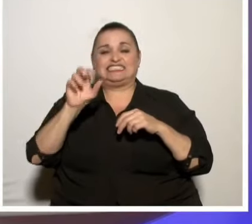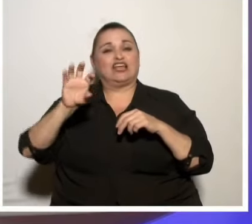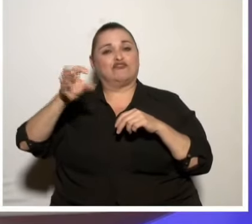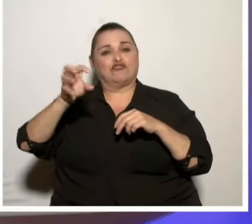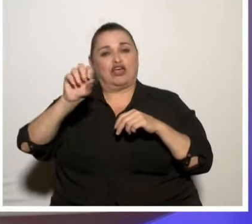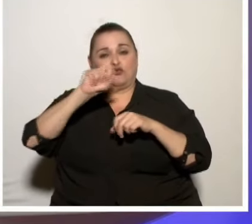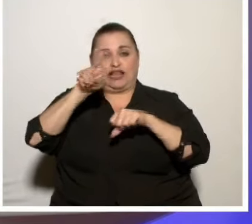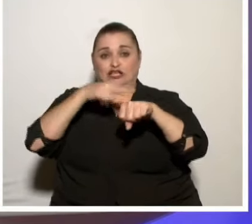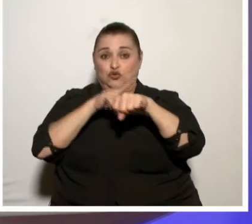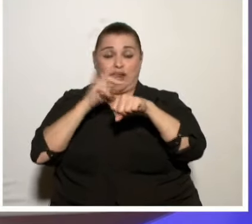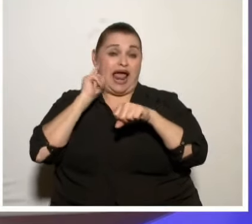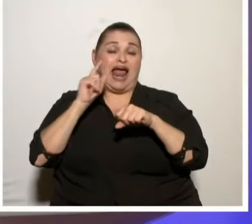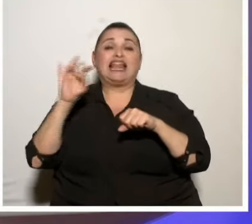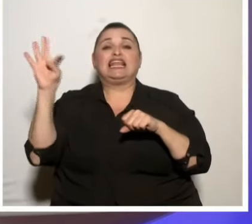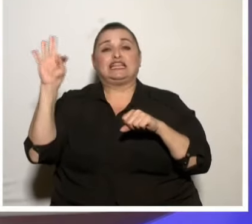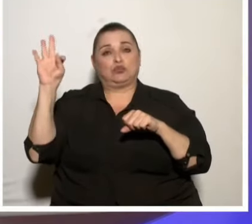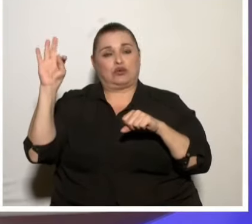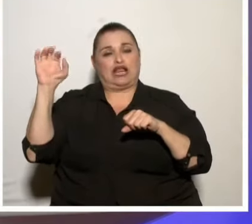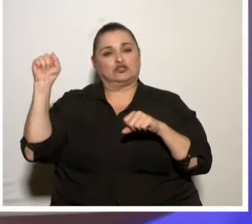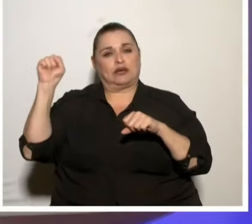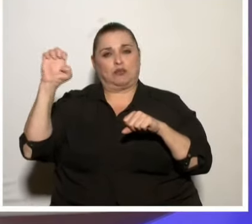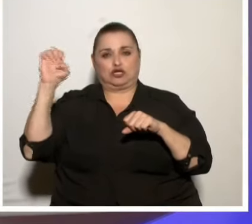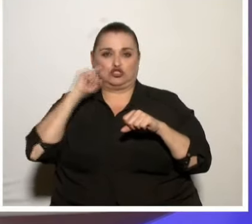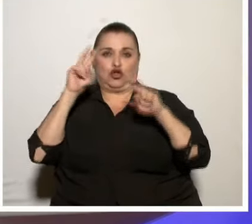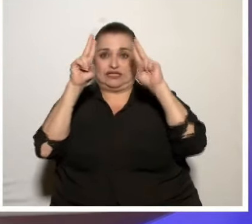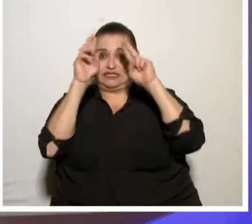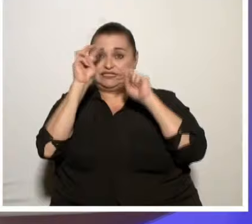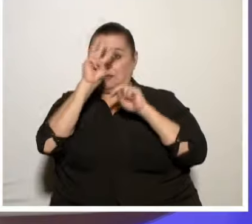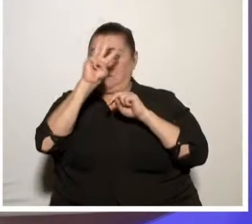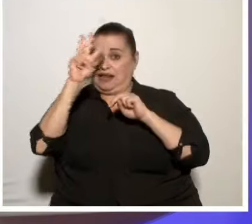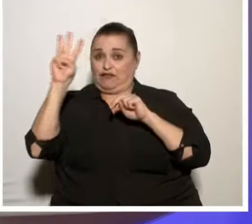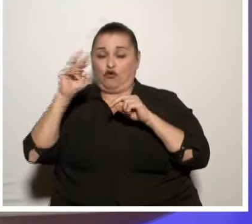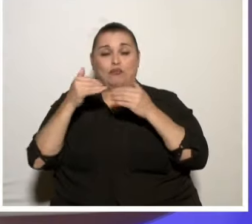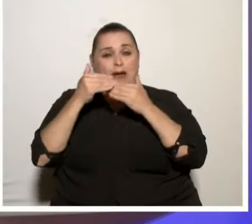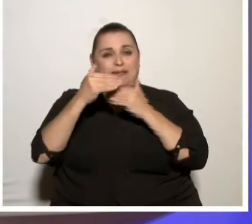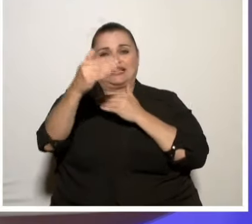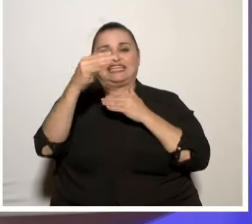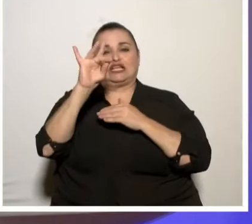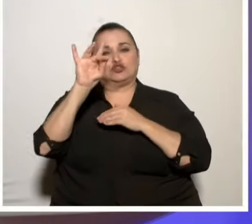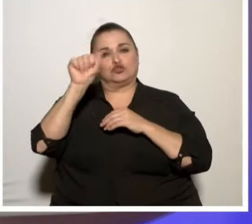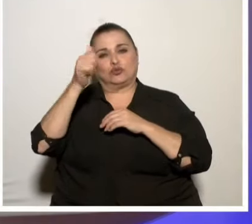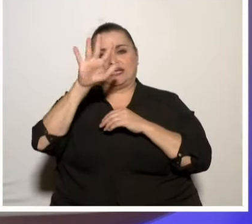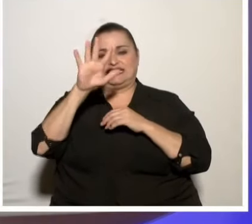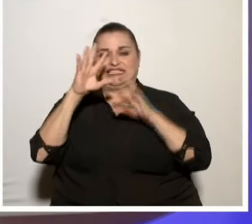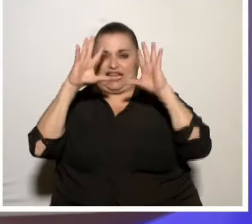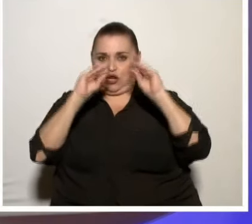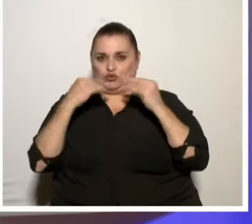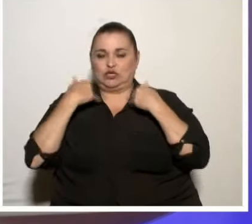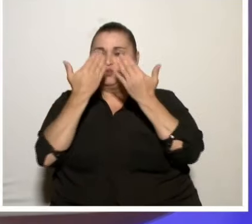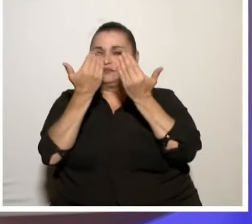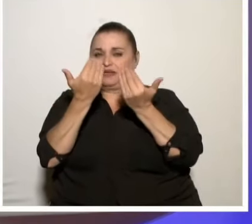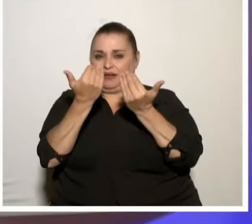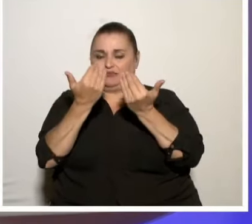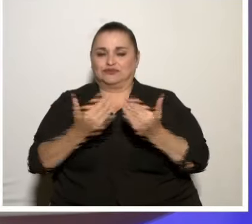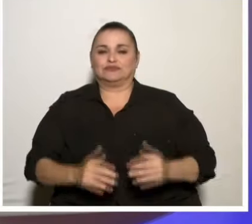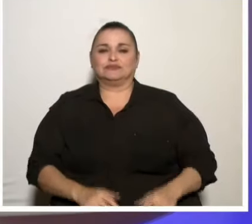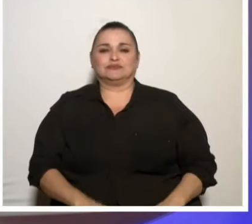las plataformas digitales del Tribunal a partir de las 8:15 de la noche. Lo esperamos.